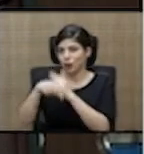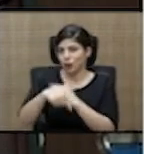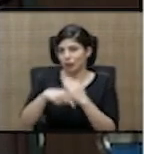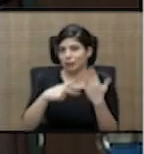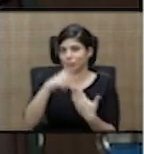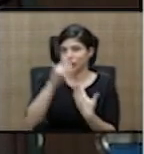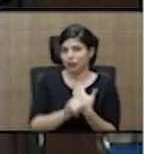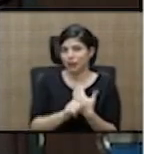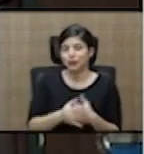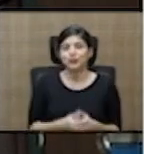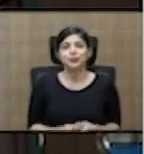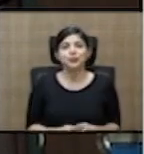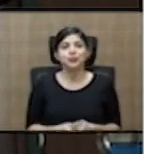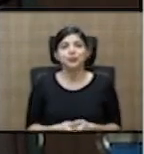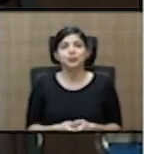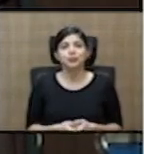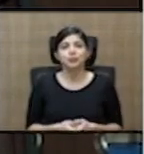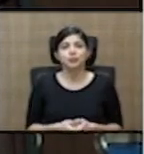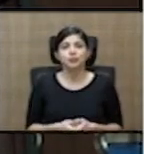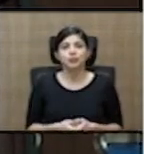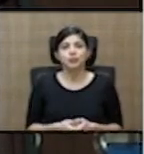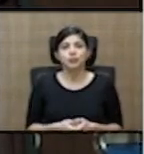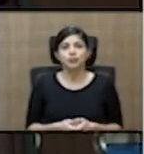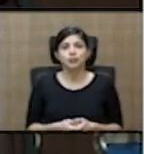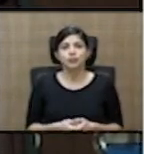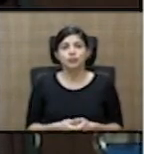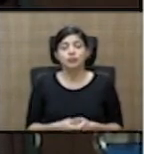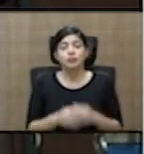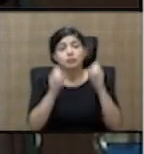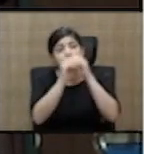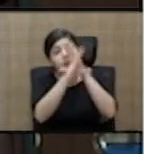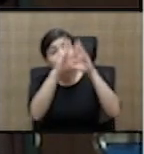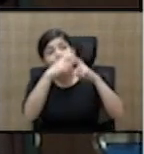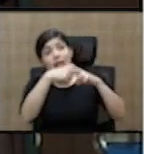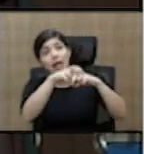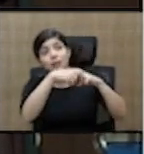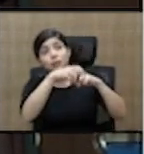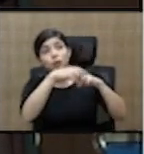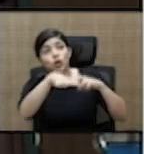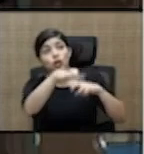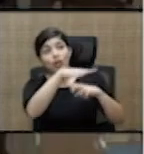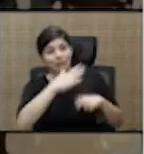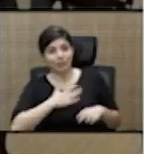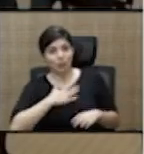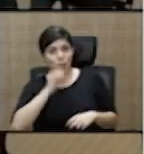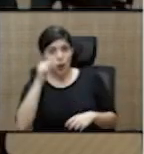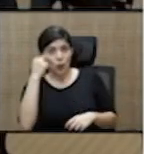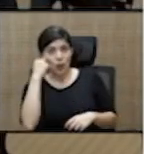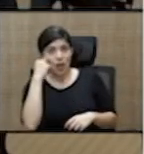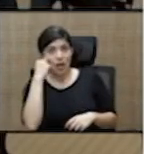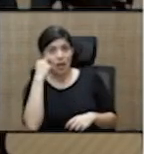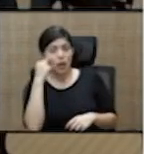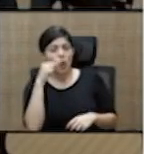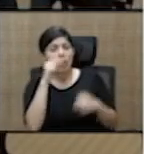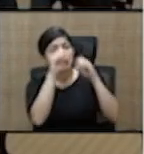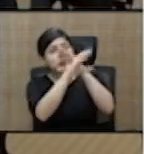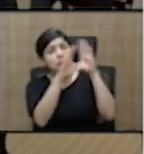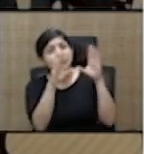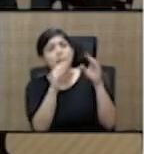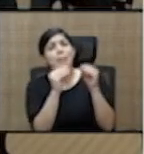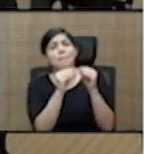me llamó mucho la atención que cambiara su postura en términos de la necesidad de un proceso de Asamblea